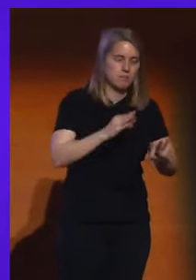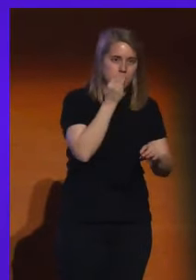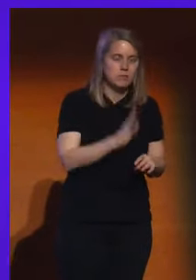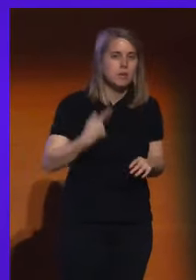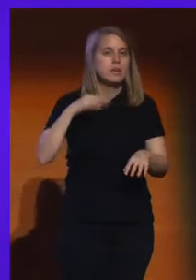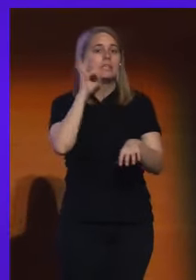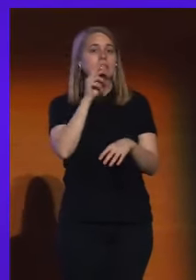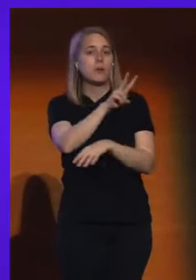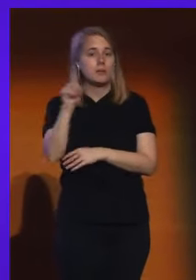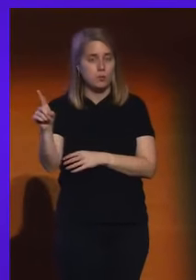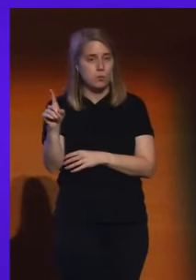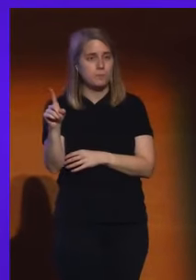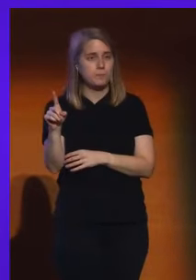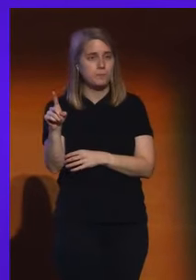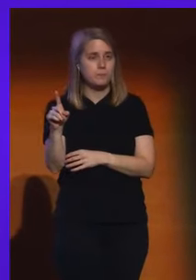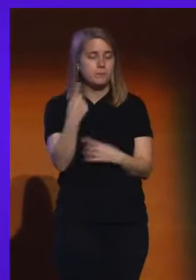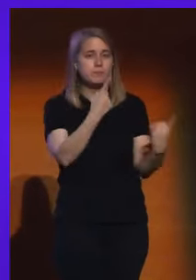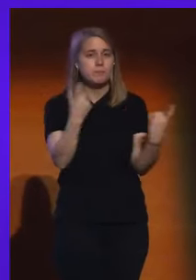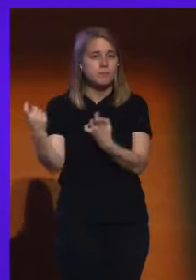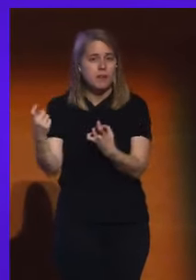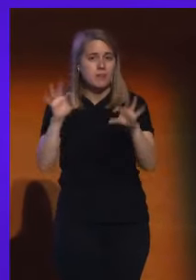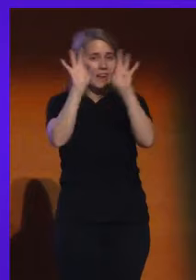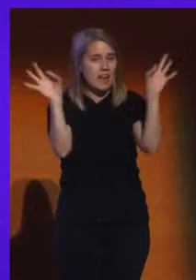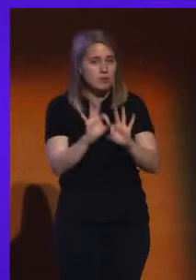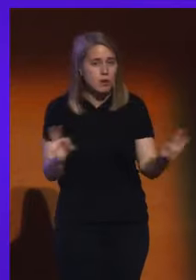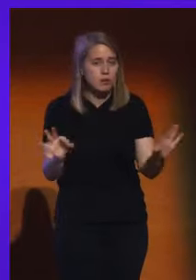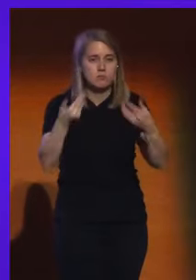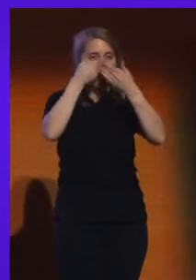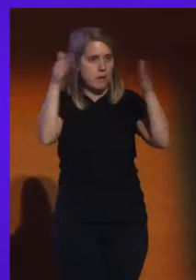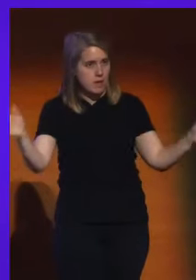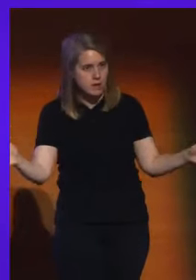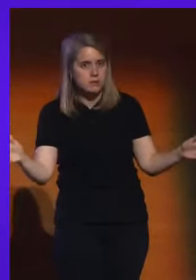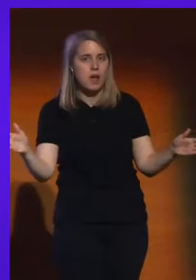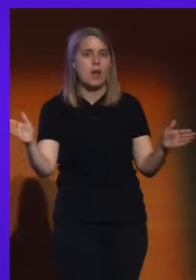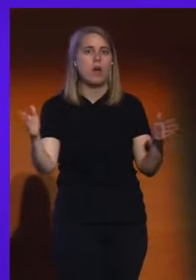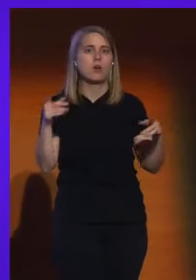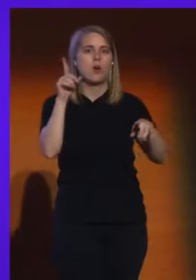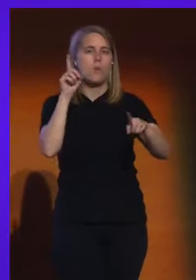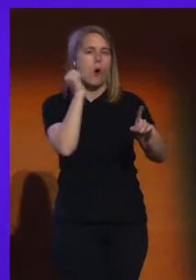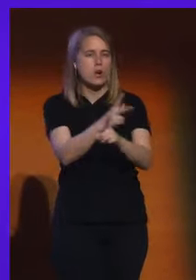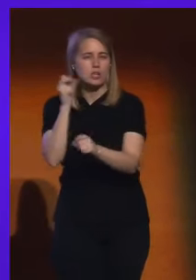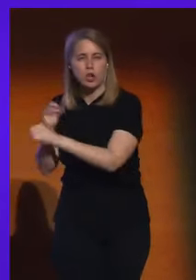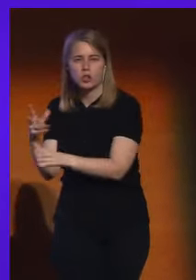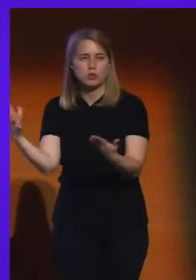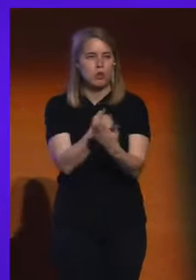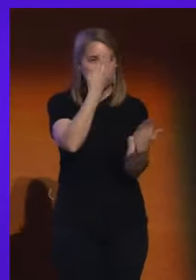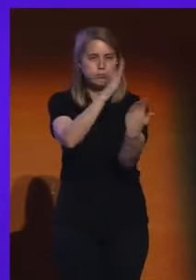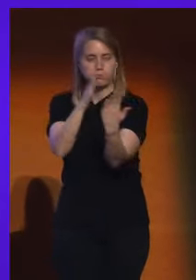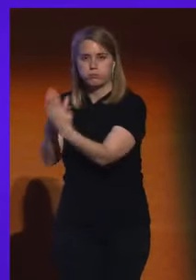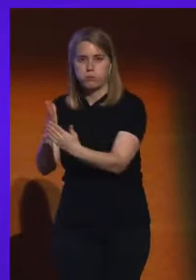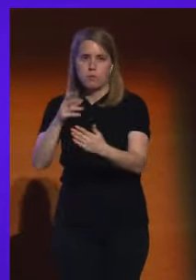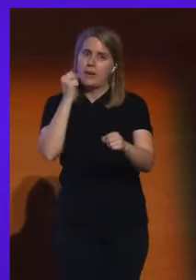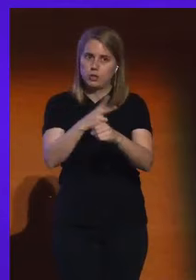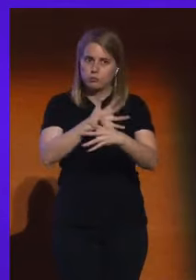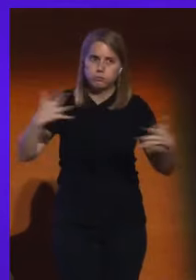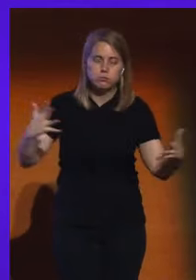siglo XXI requiere de una Euskal Herria abierta que sepa afrontar todos los retos que son